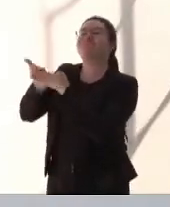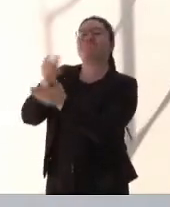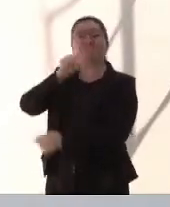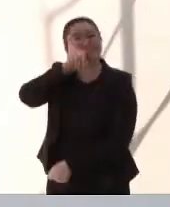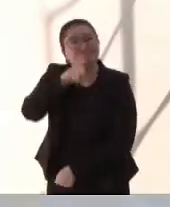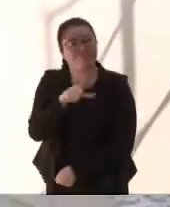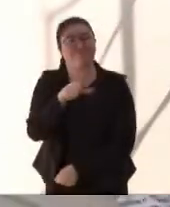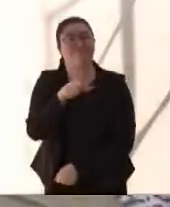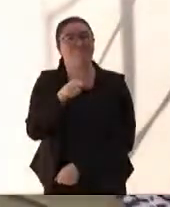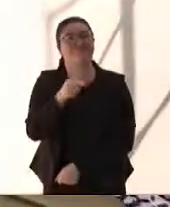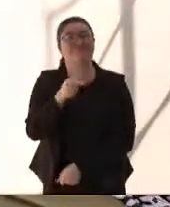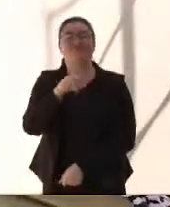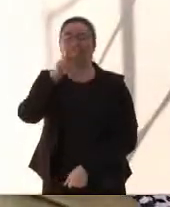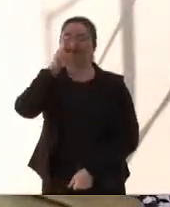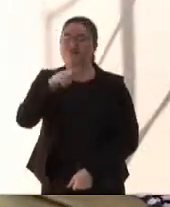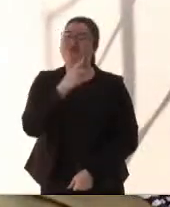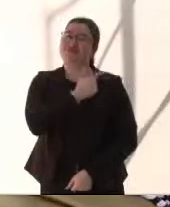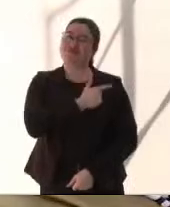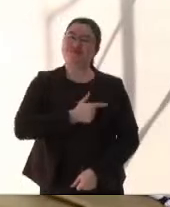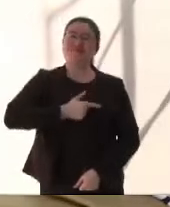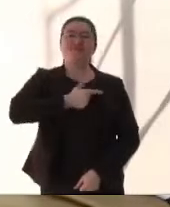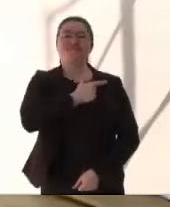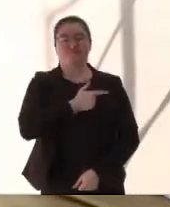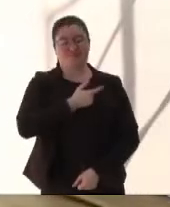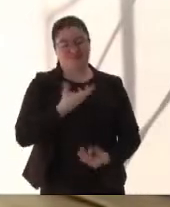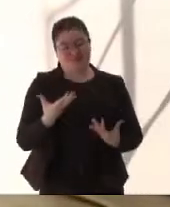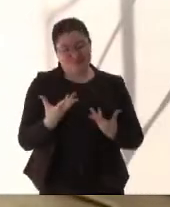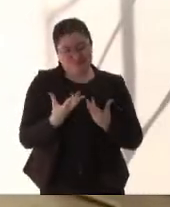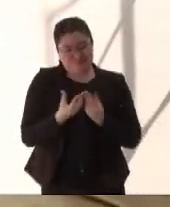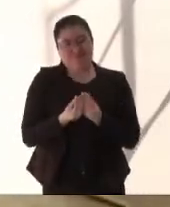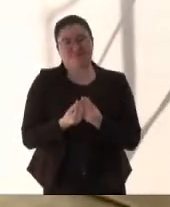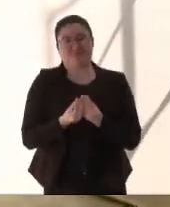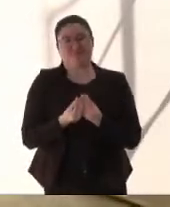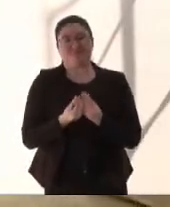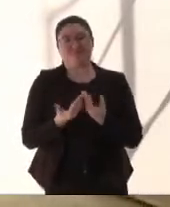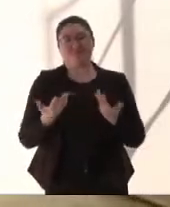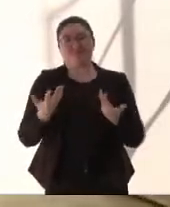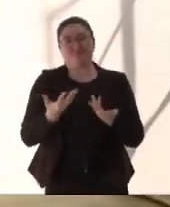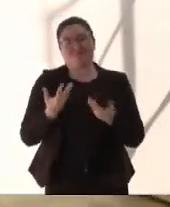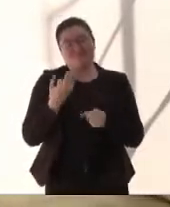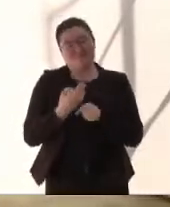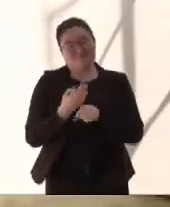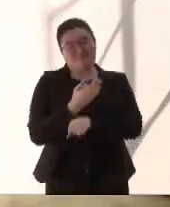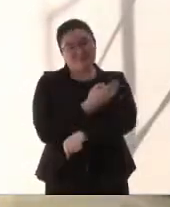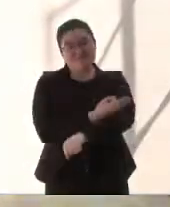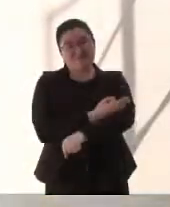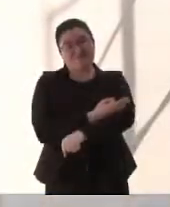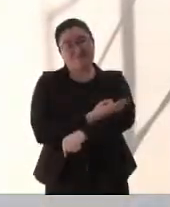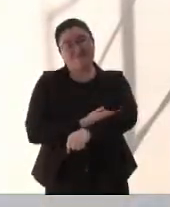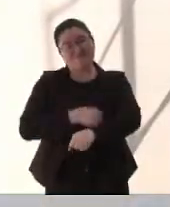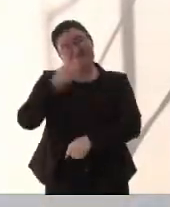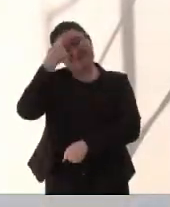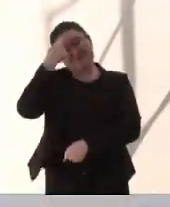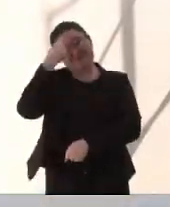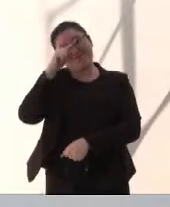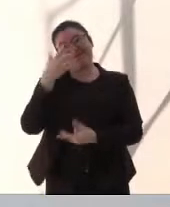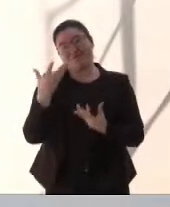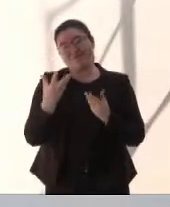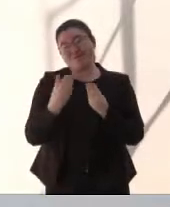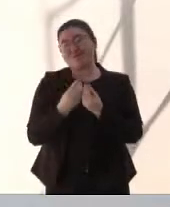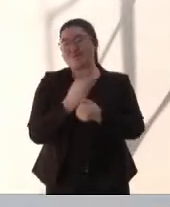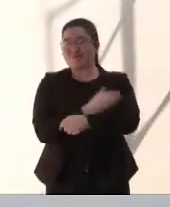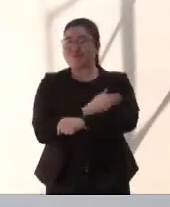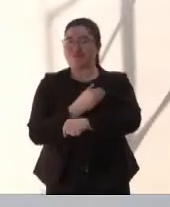muchísimo gusto que estén aquí con nosotros, con nosotras esta tarde para acompañarnos, ¿no? Y desde luego